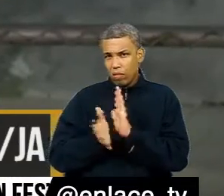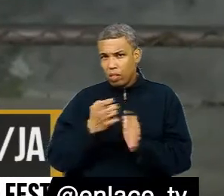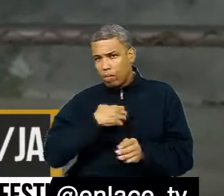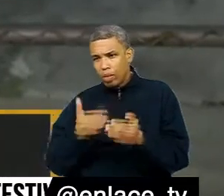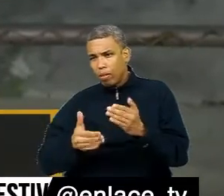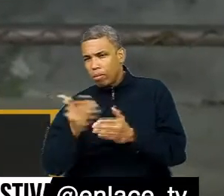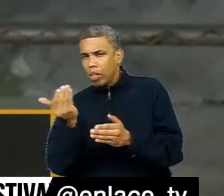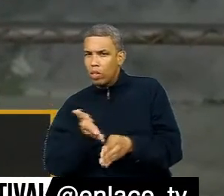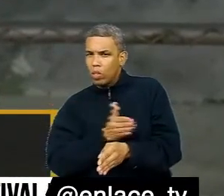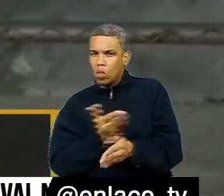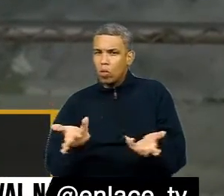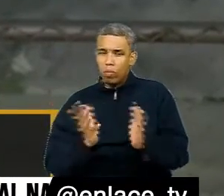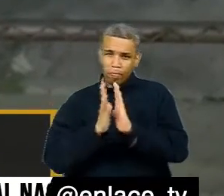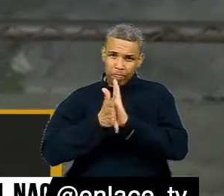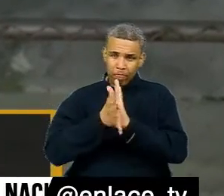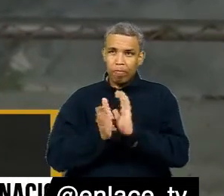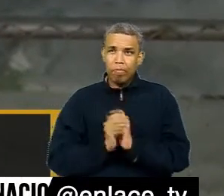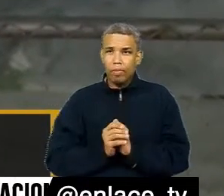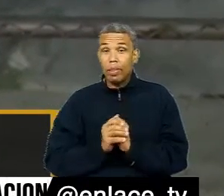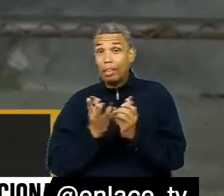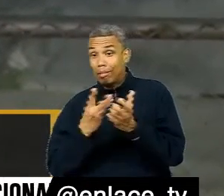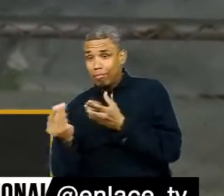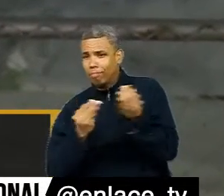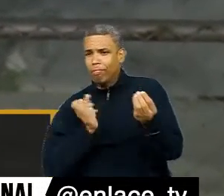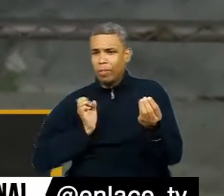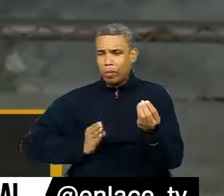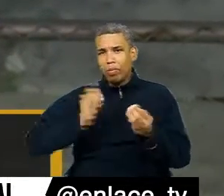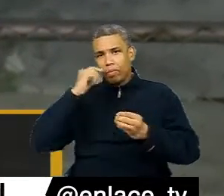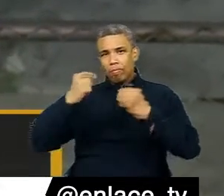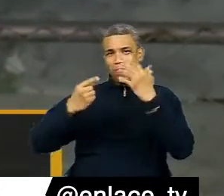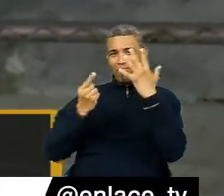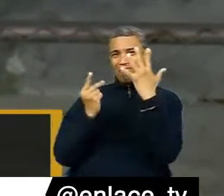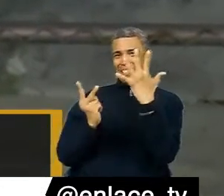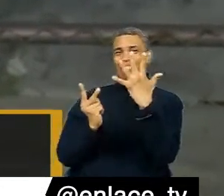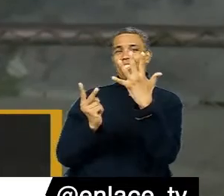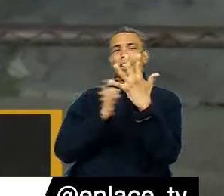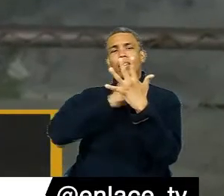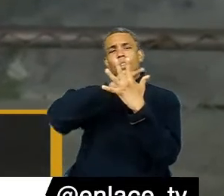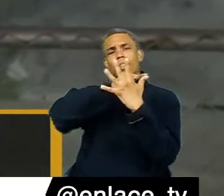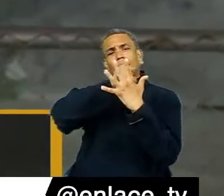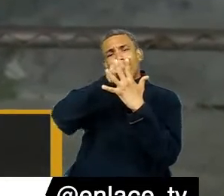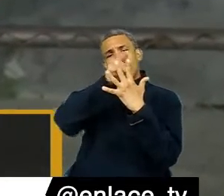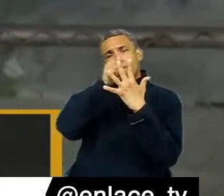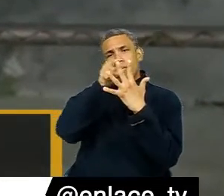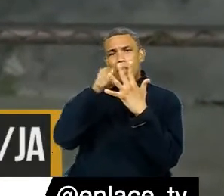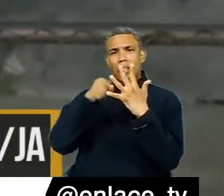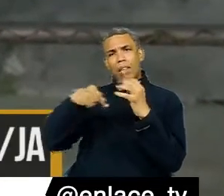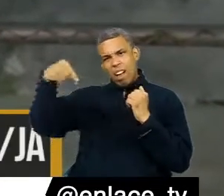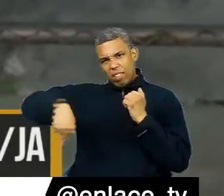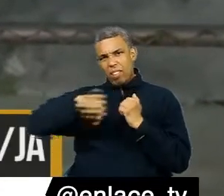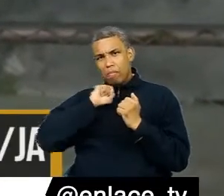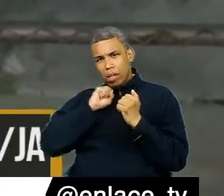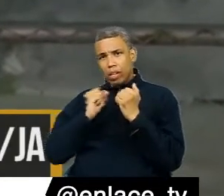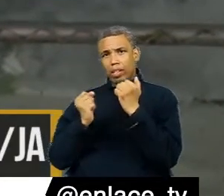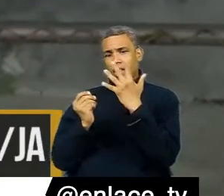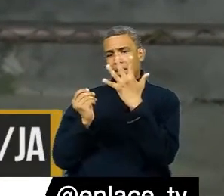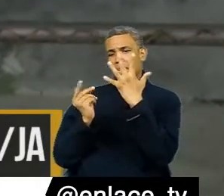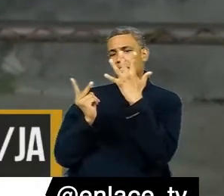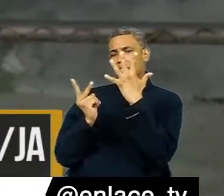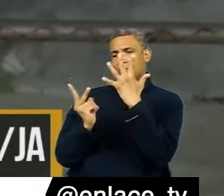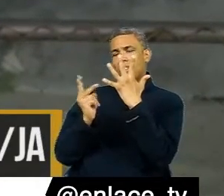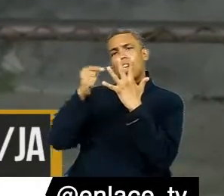clubes, 3 de Barranca y 4 de Bucaramanga, y pues estimular, motivar